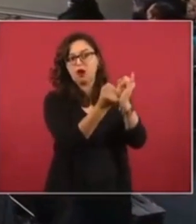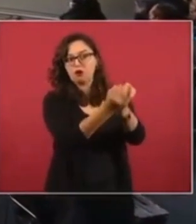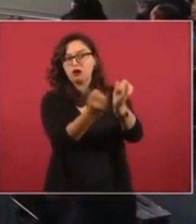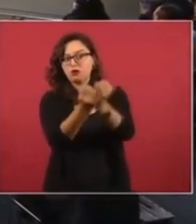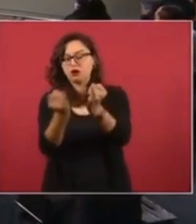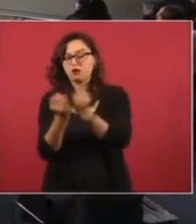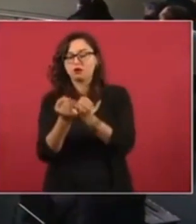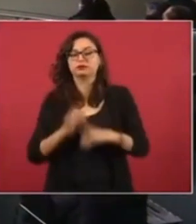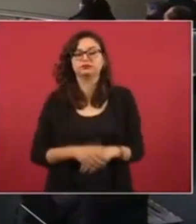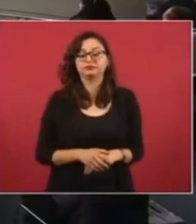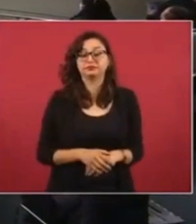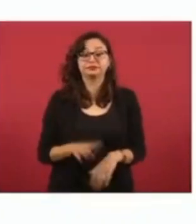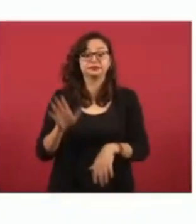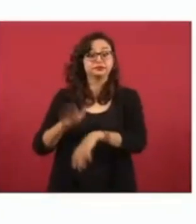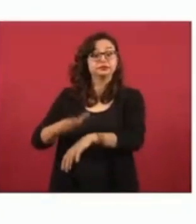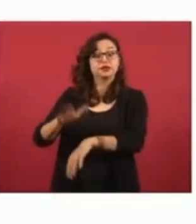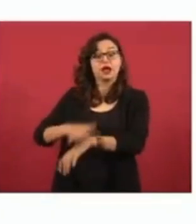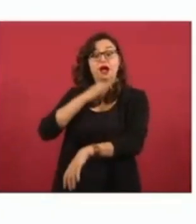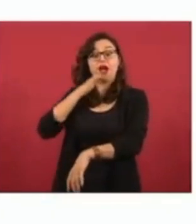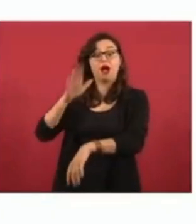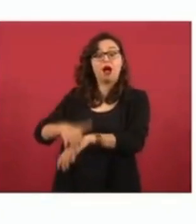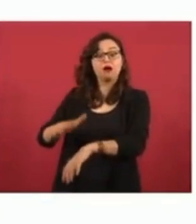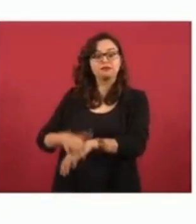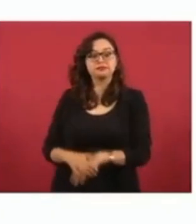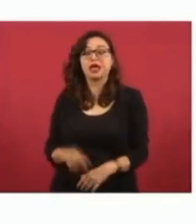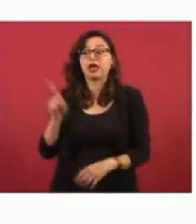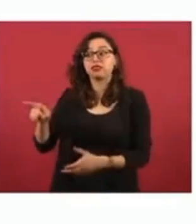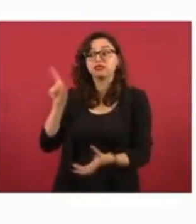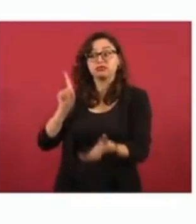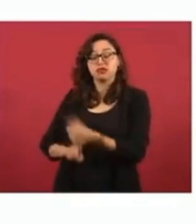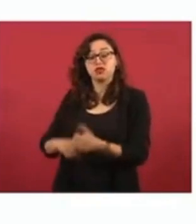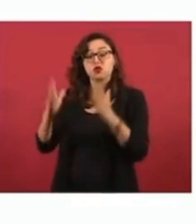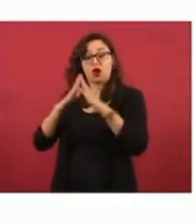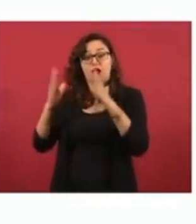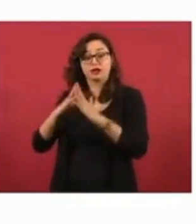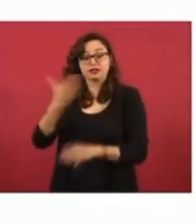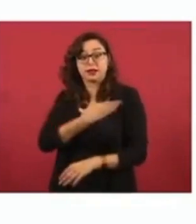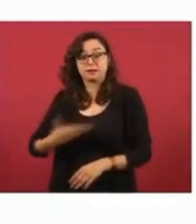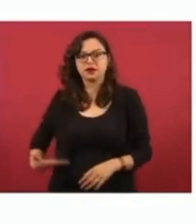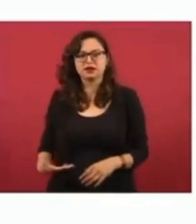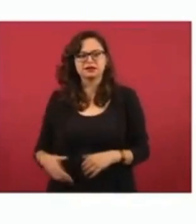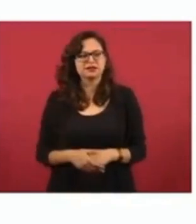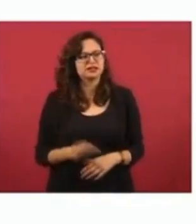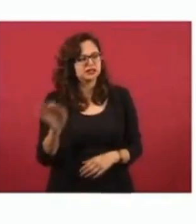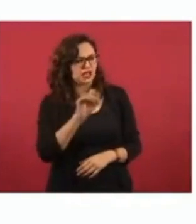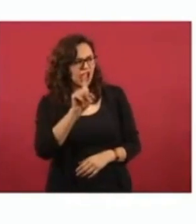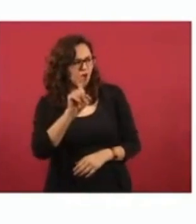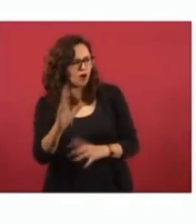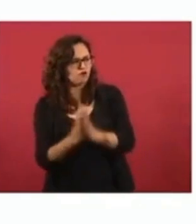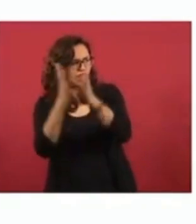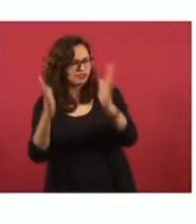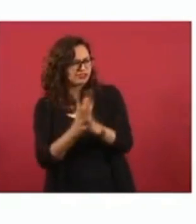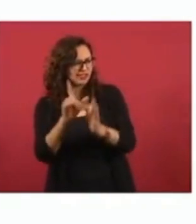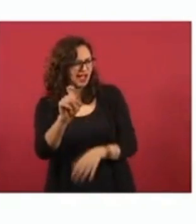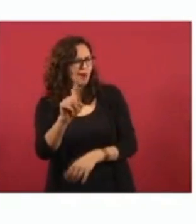Poleski cómo defiende al presidente López Obrador ante lo que está diciendo la derecha. Que el presidente López Obrador